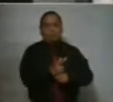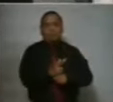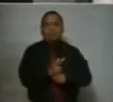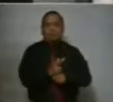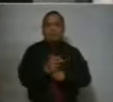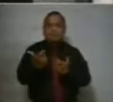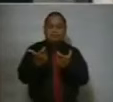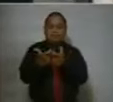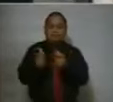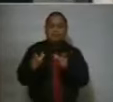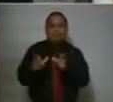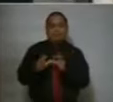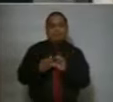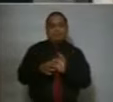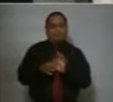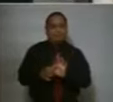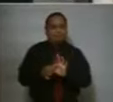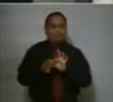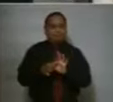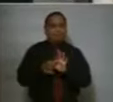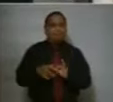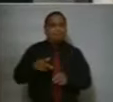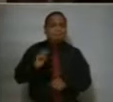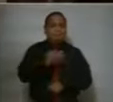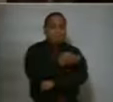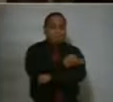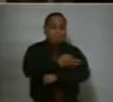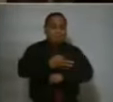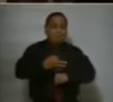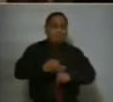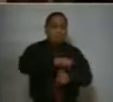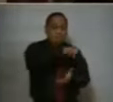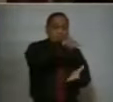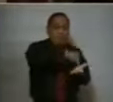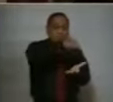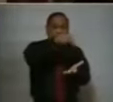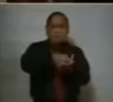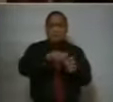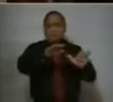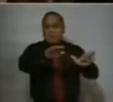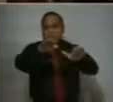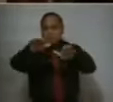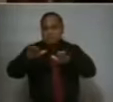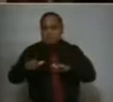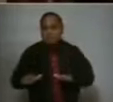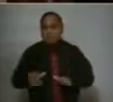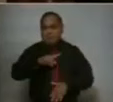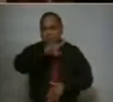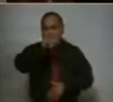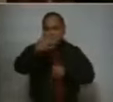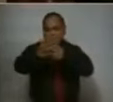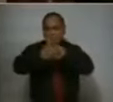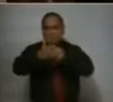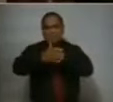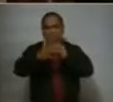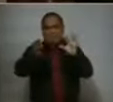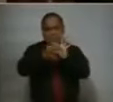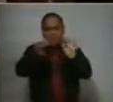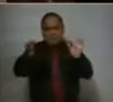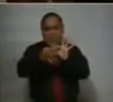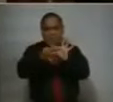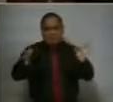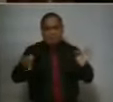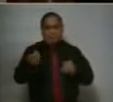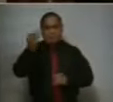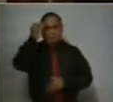¿no? Bueno, pero además creo que tiene mucha más familia muy bien ubicada, que ahí les pasaremos luego los datos. Sí, entonces, ¿qué dice? Pues